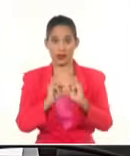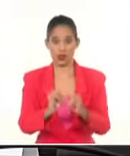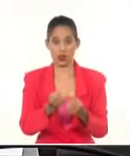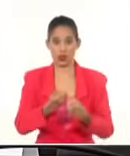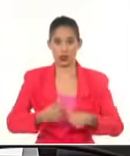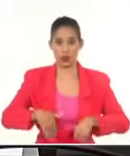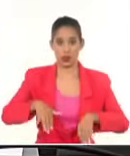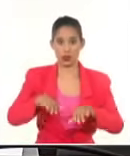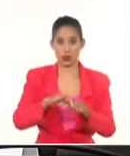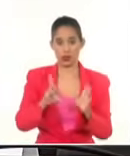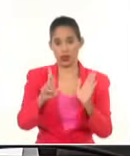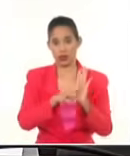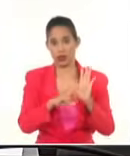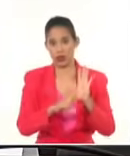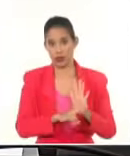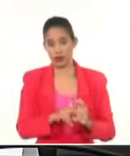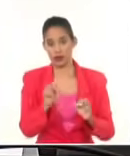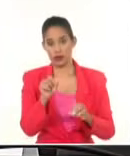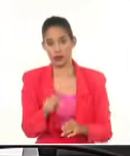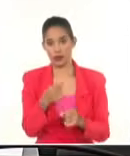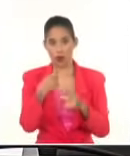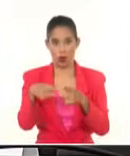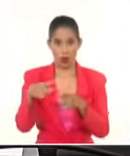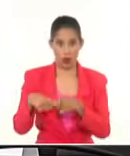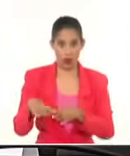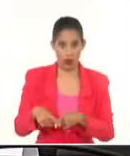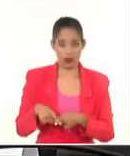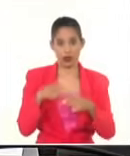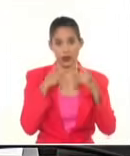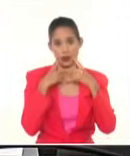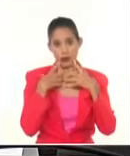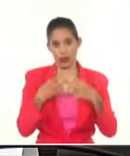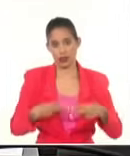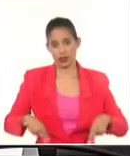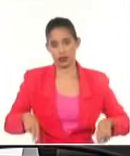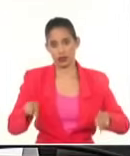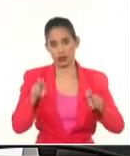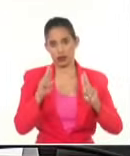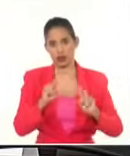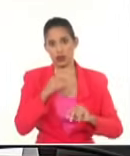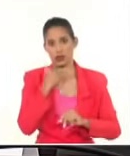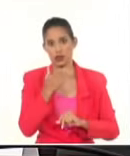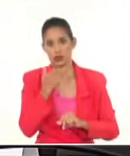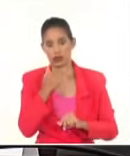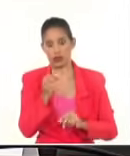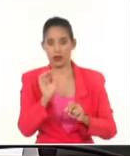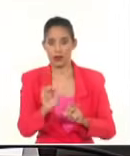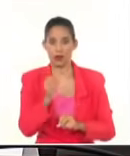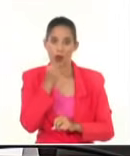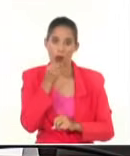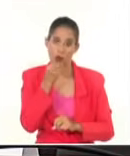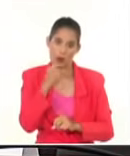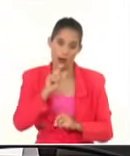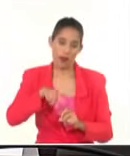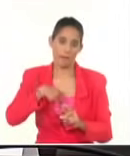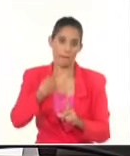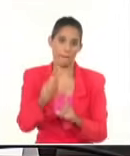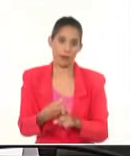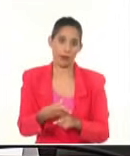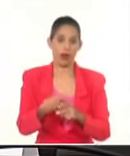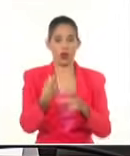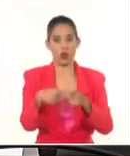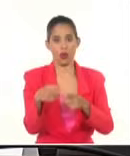disposiciones reglamentarias, actuaciones materiales y omisiones de la autoridad migratoria, y la posibilidad también de acceder a